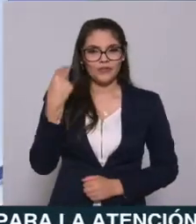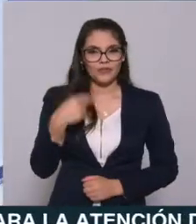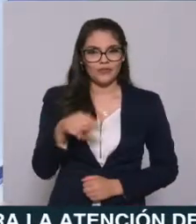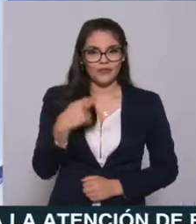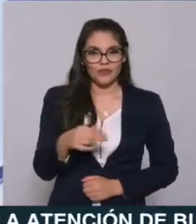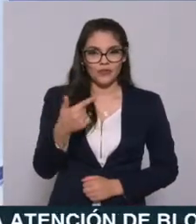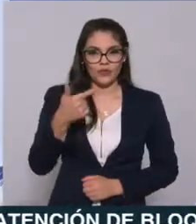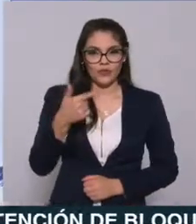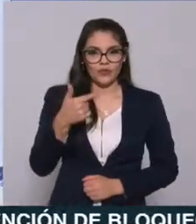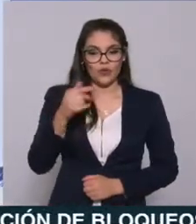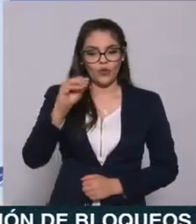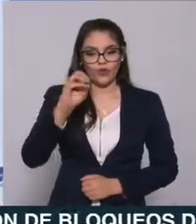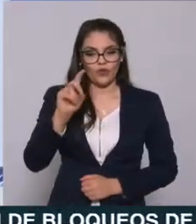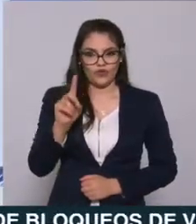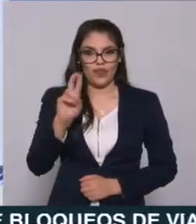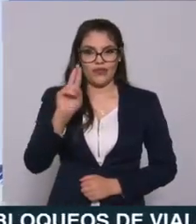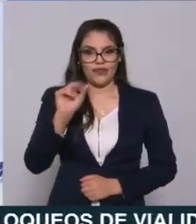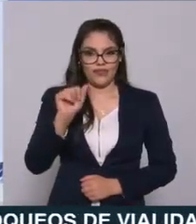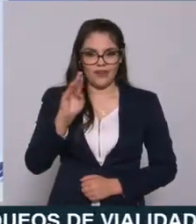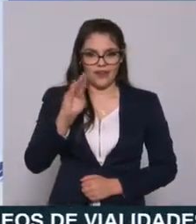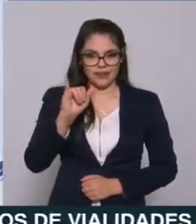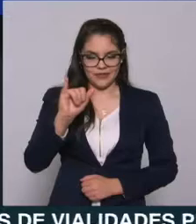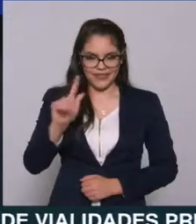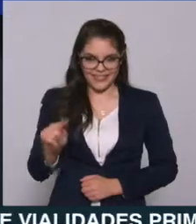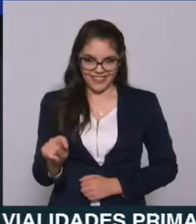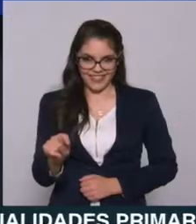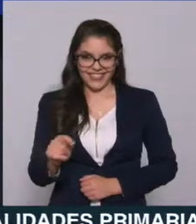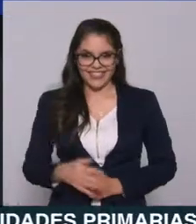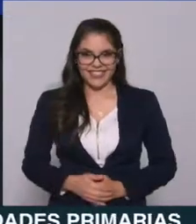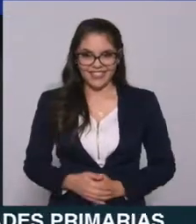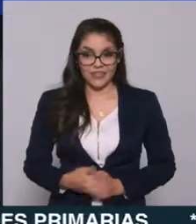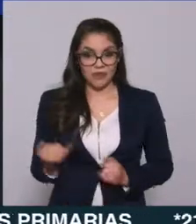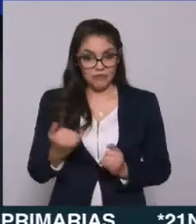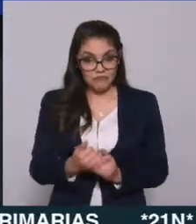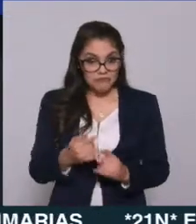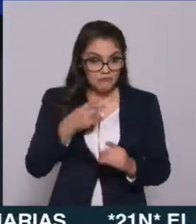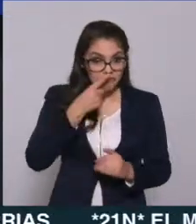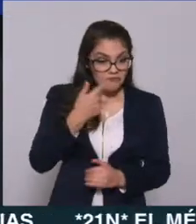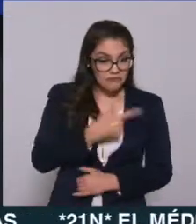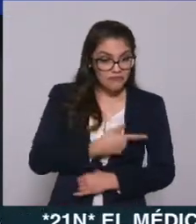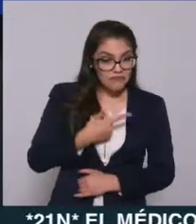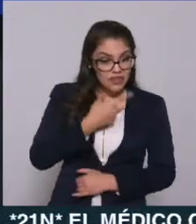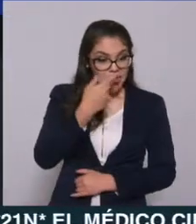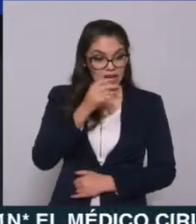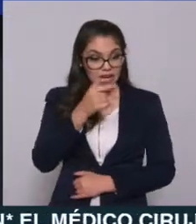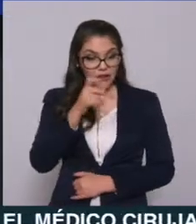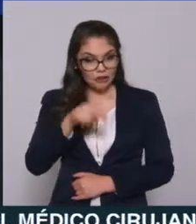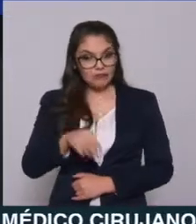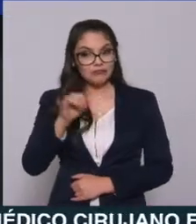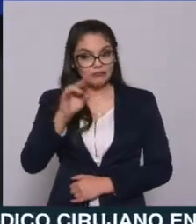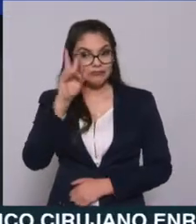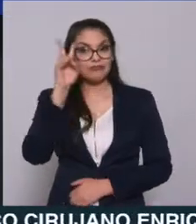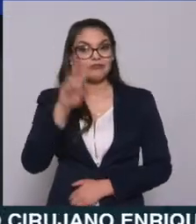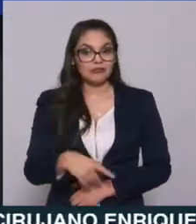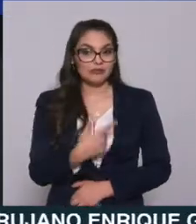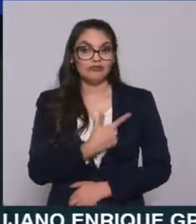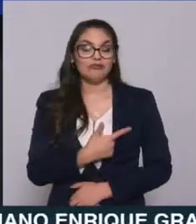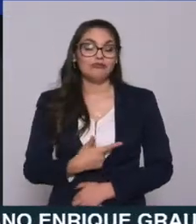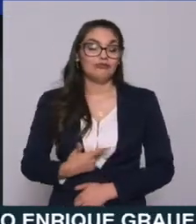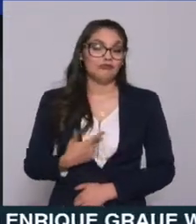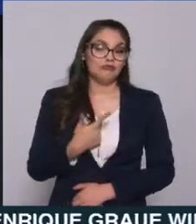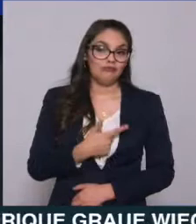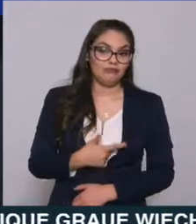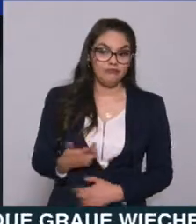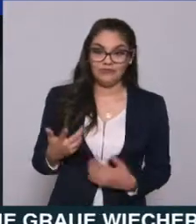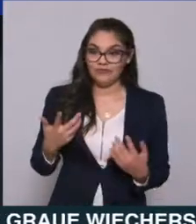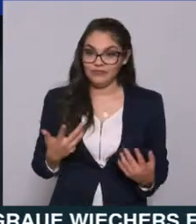Good Rabbit, Feli. Good Rabbit. Good Rabbit. ¿Y es reggaetonero también? Es uno más del género reggaetonero, Juan. Que, pues, lo que